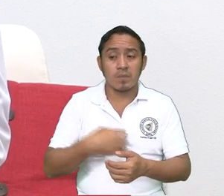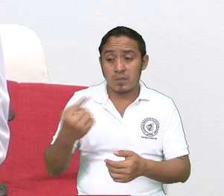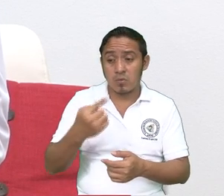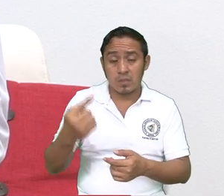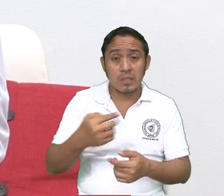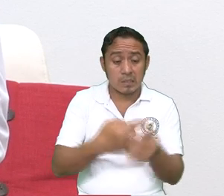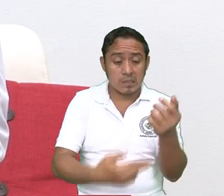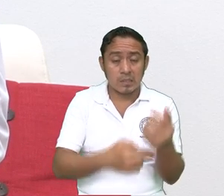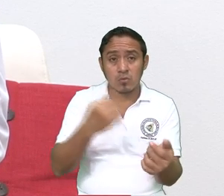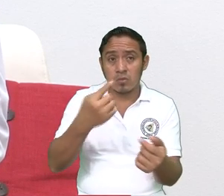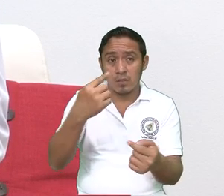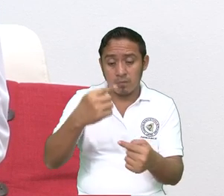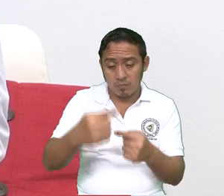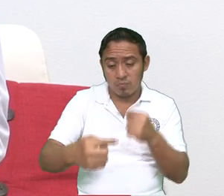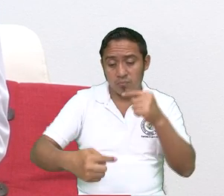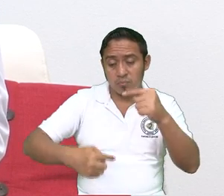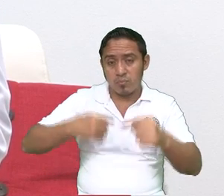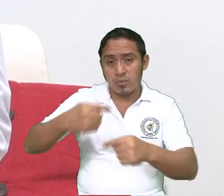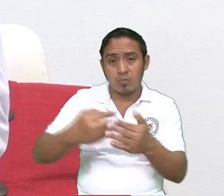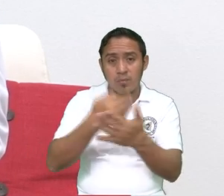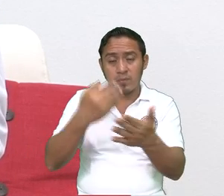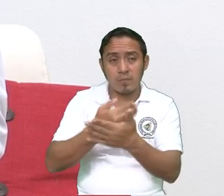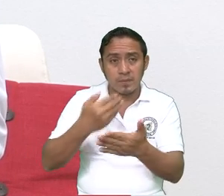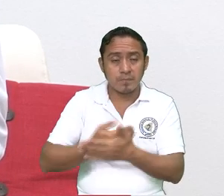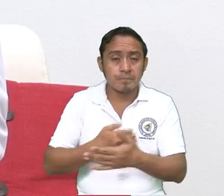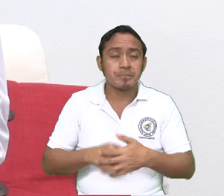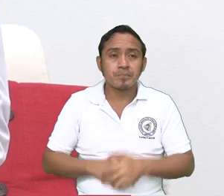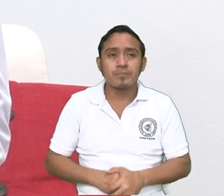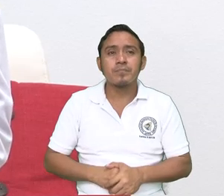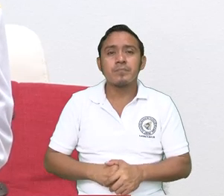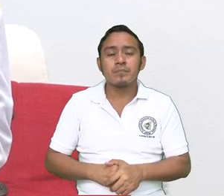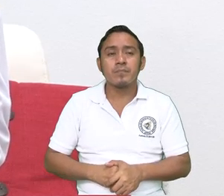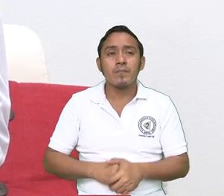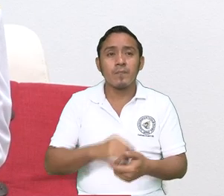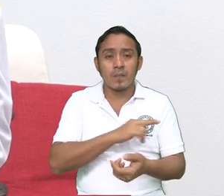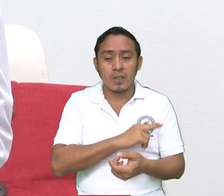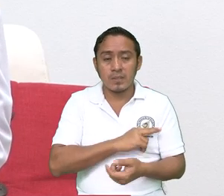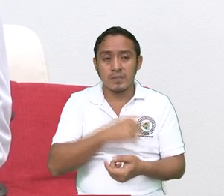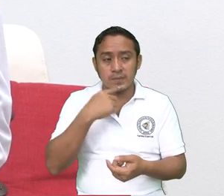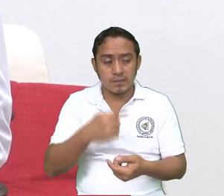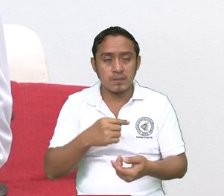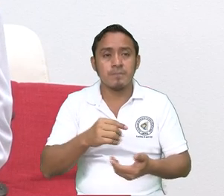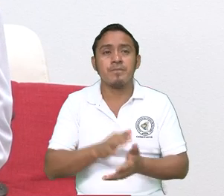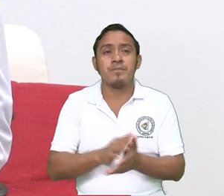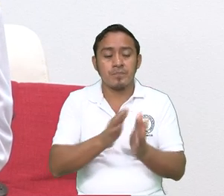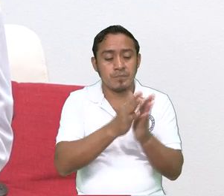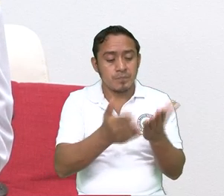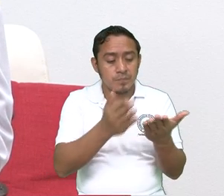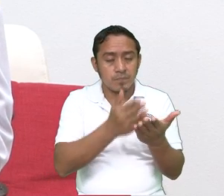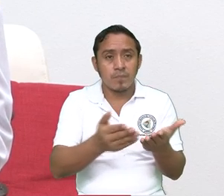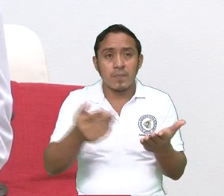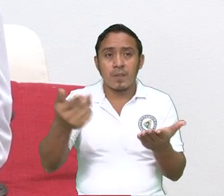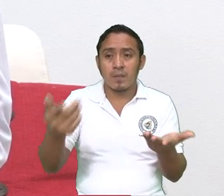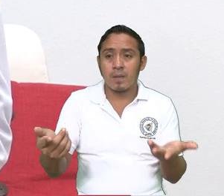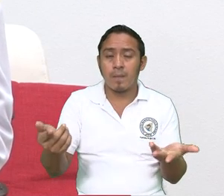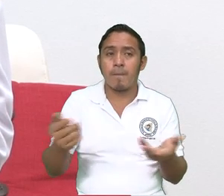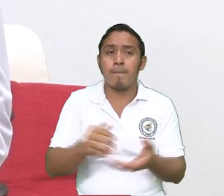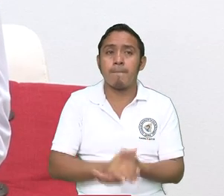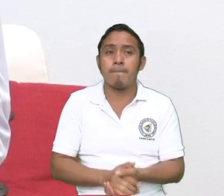sí mismo ya entonces de hecho hay muchas literaturas que valían de que sea una práctica